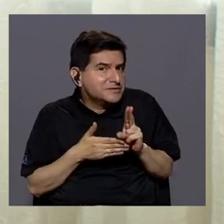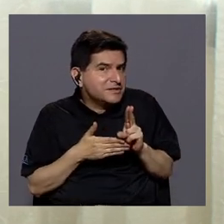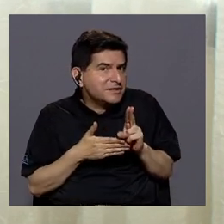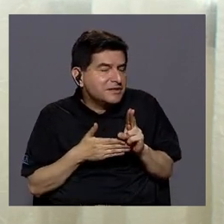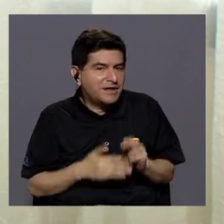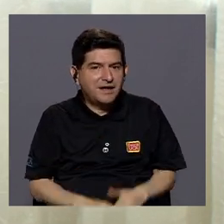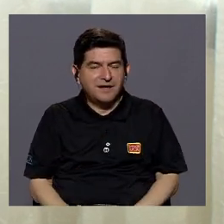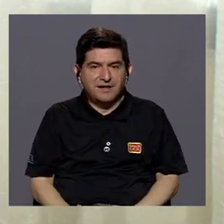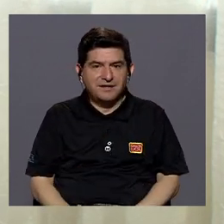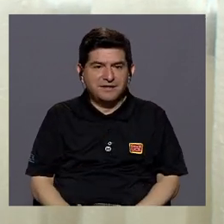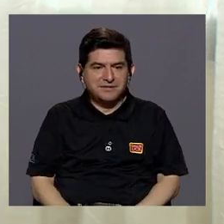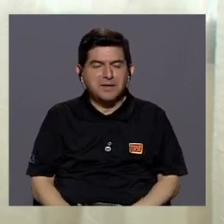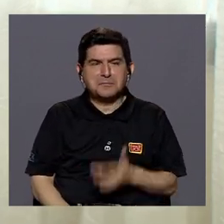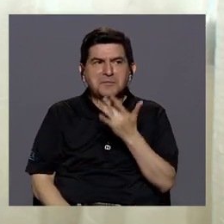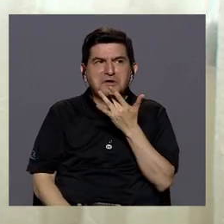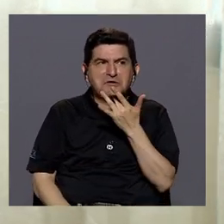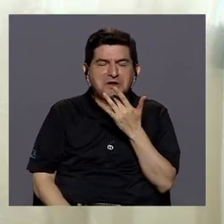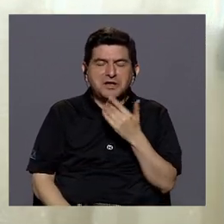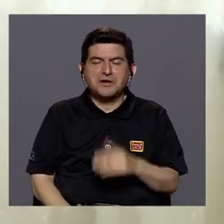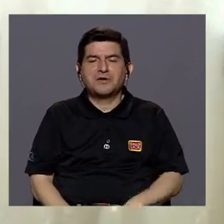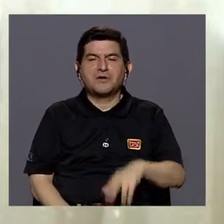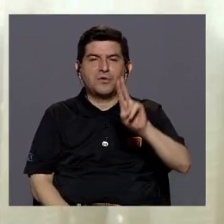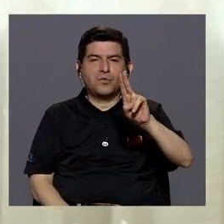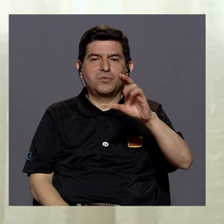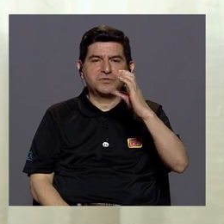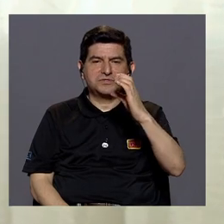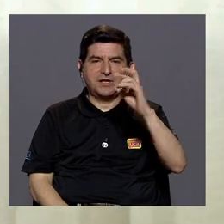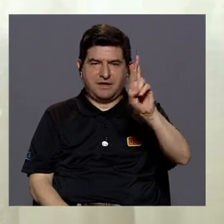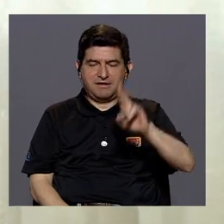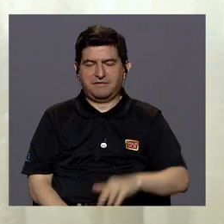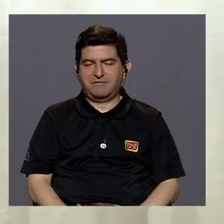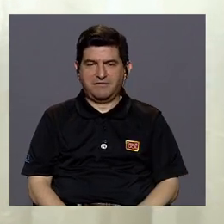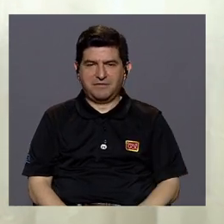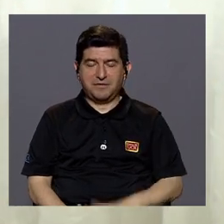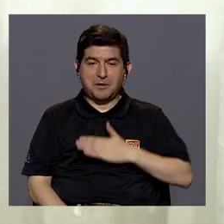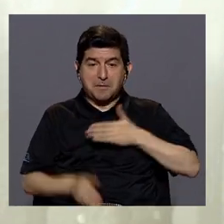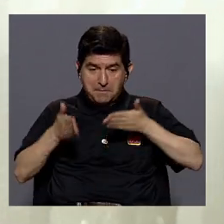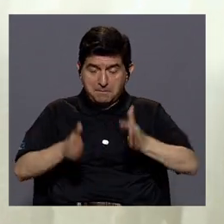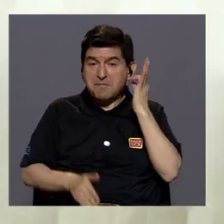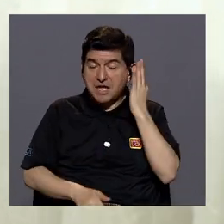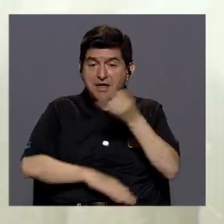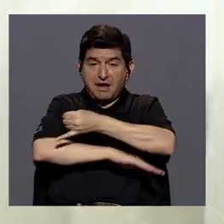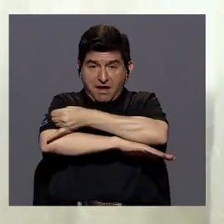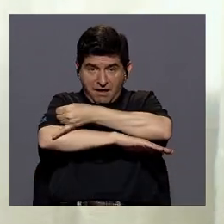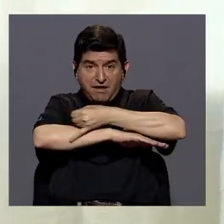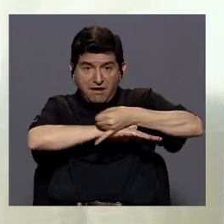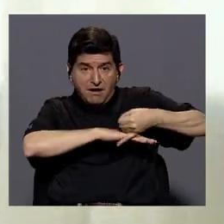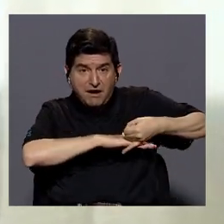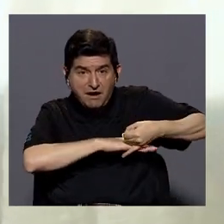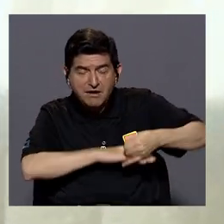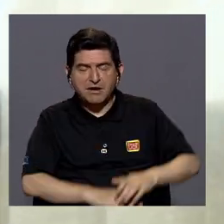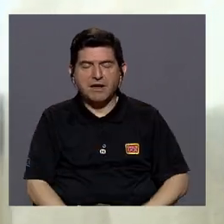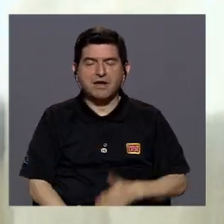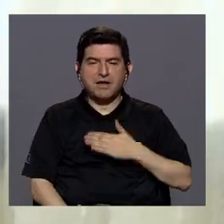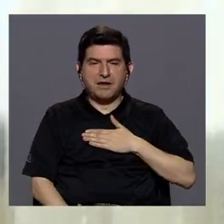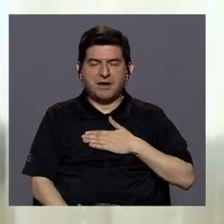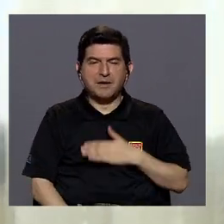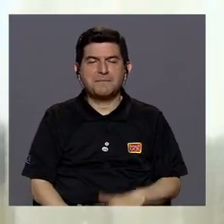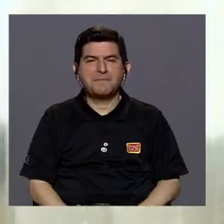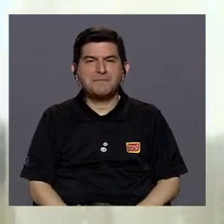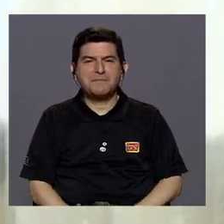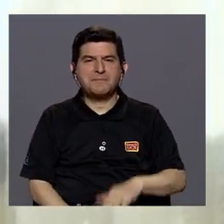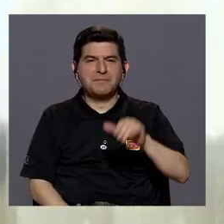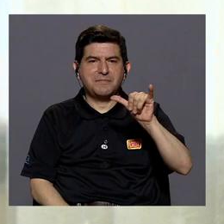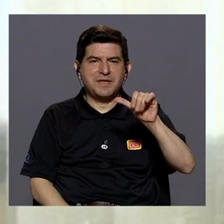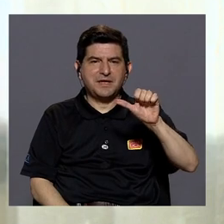preferida de la Universidad de Costa Rica, ¿verdad? Mi hija es ingeniera y mis yernos son ingenieros